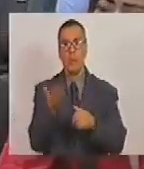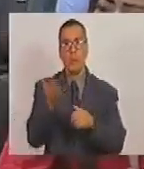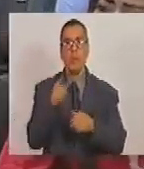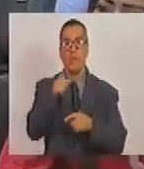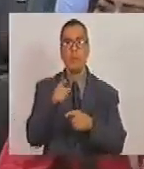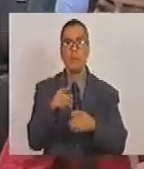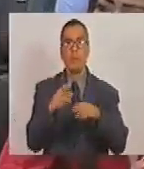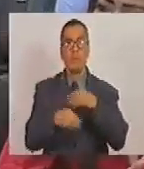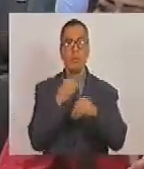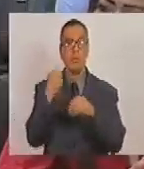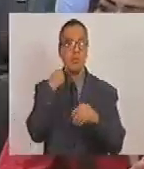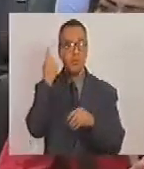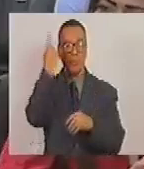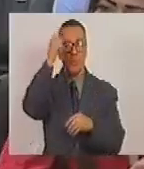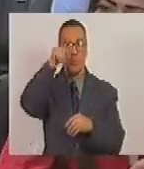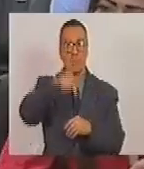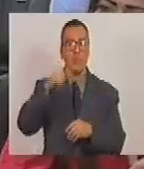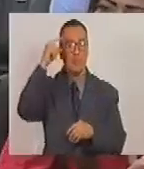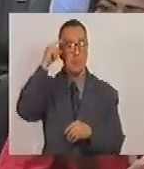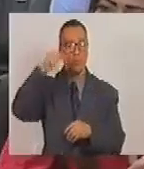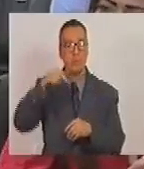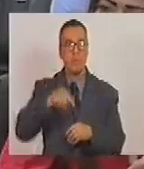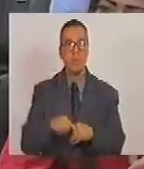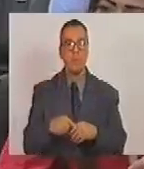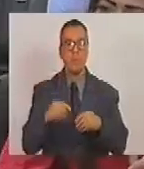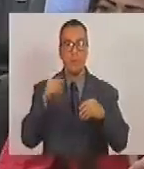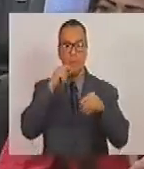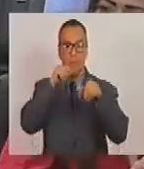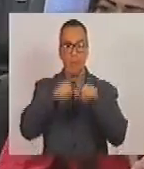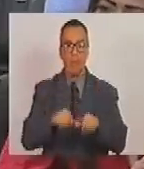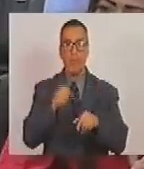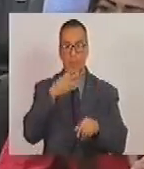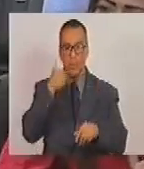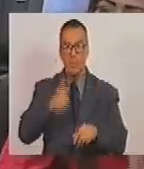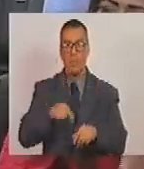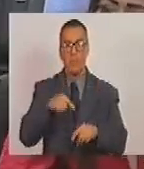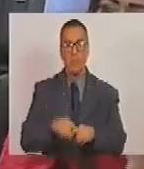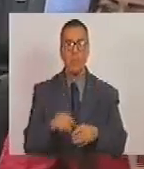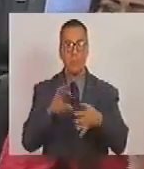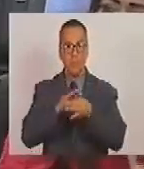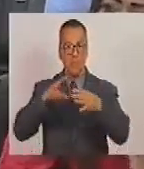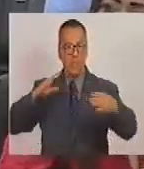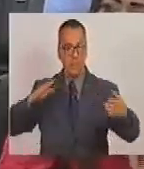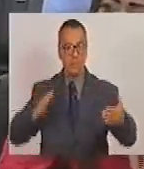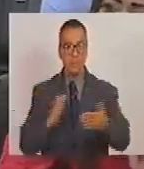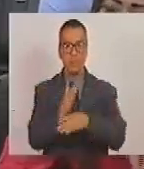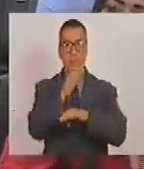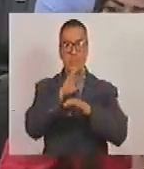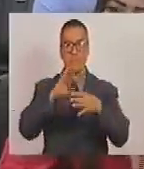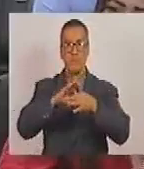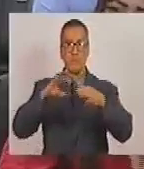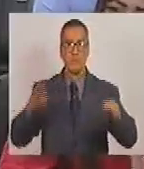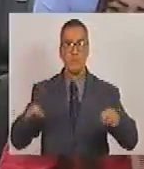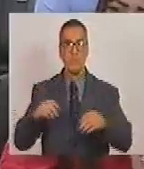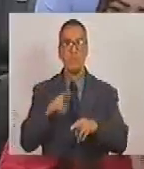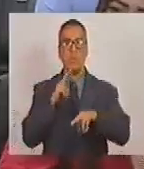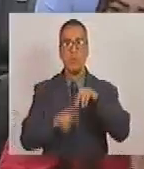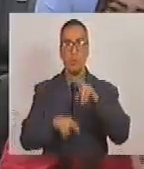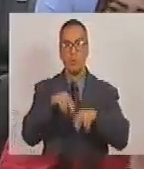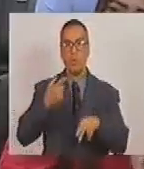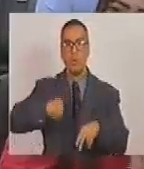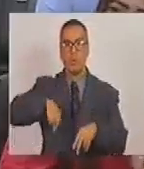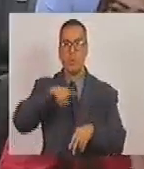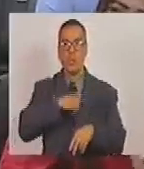esa gesta heroica, hoy está más vigente que nunca. Romper las cadenas, construir